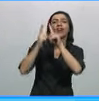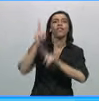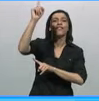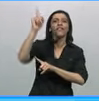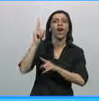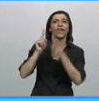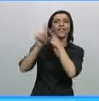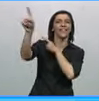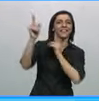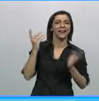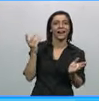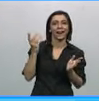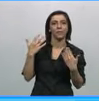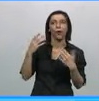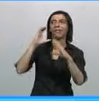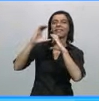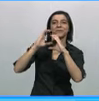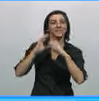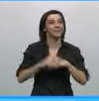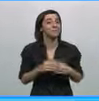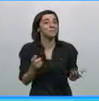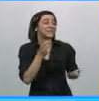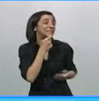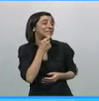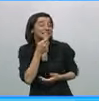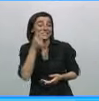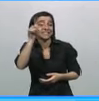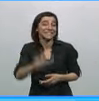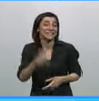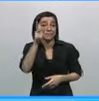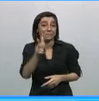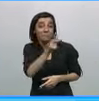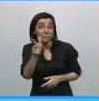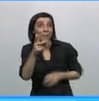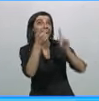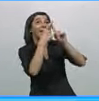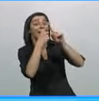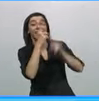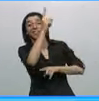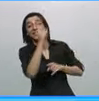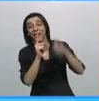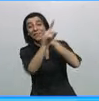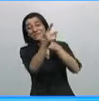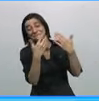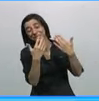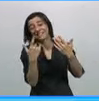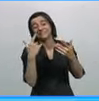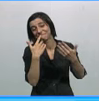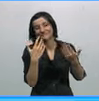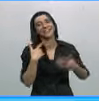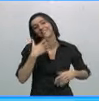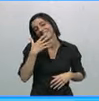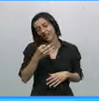Bueno, si lo puede hacer, que siga hablando, si vamos a decir. Pero si hay algo que, más allá de que